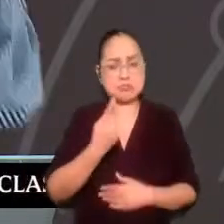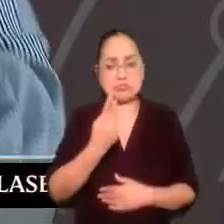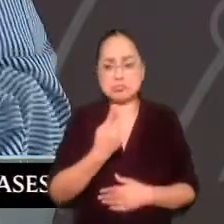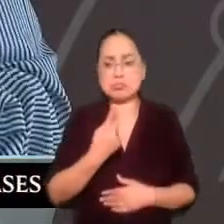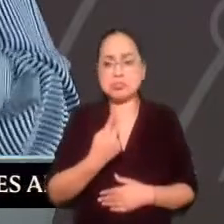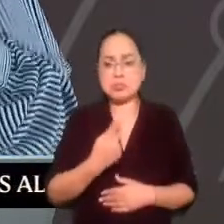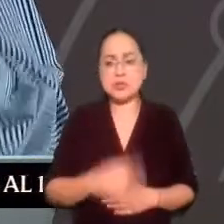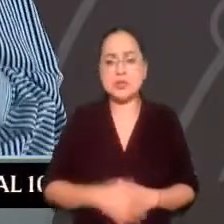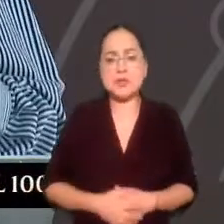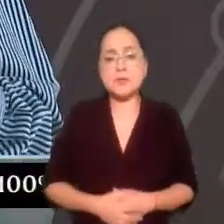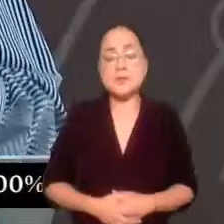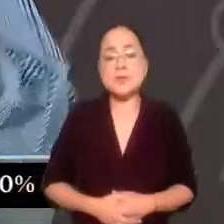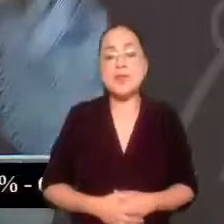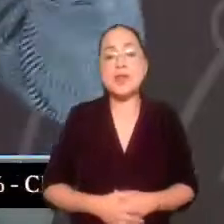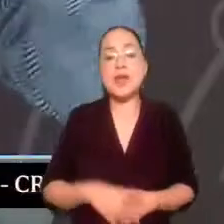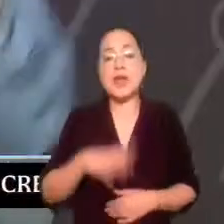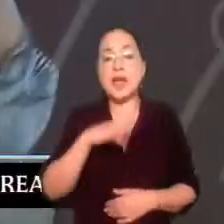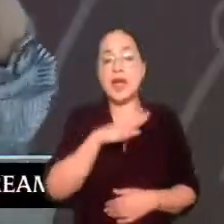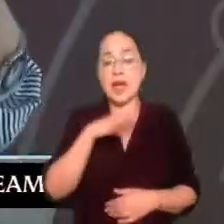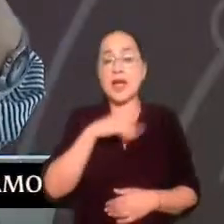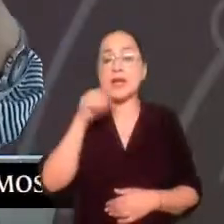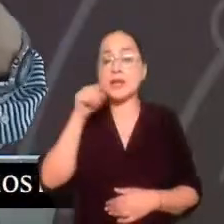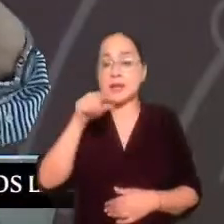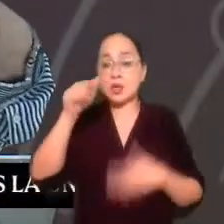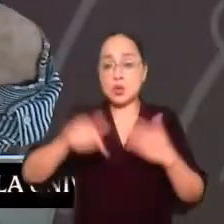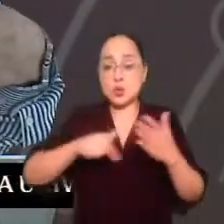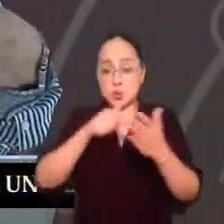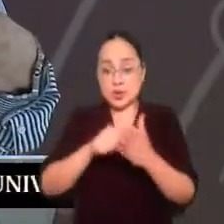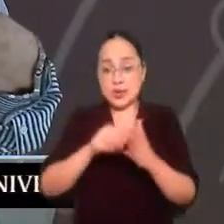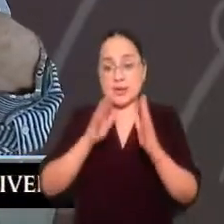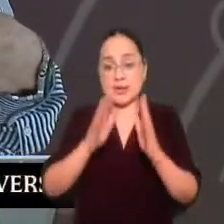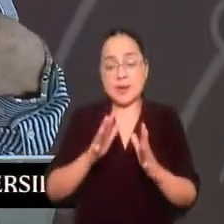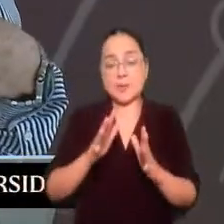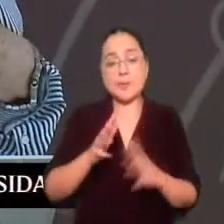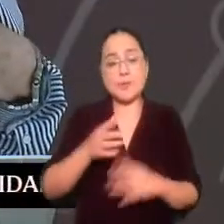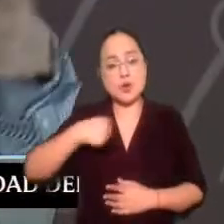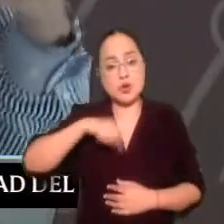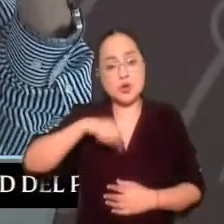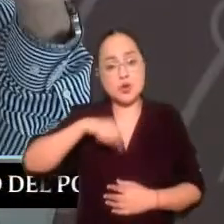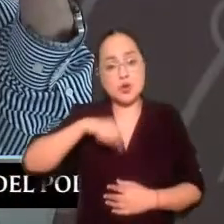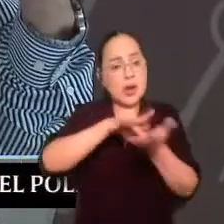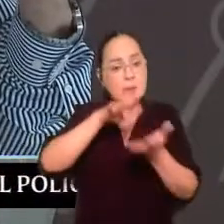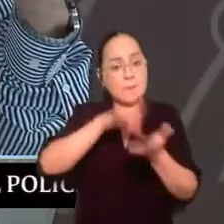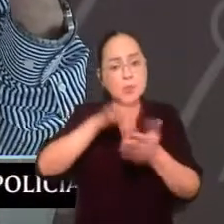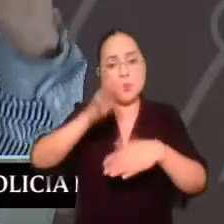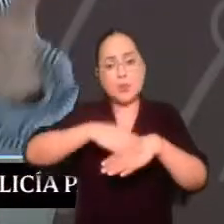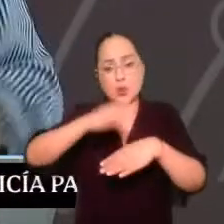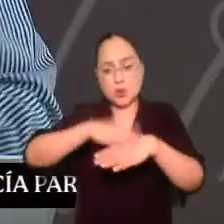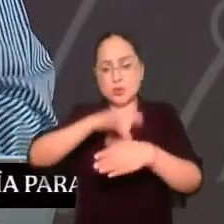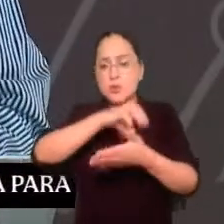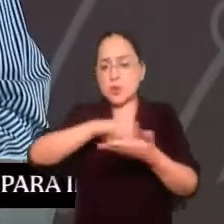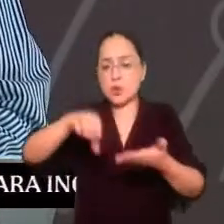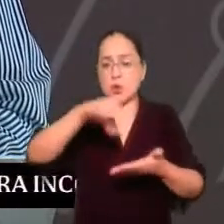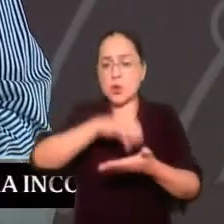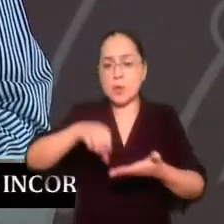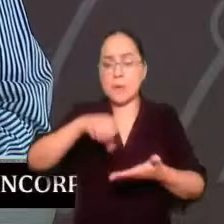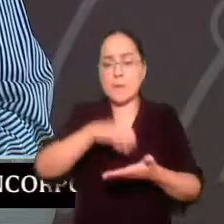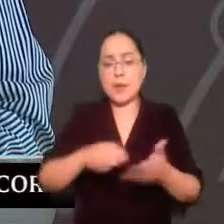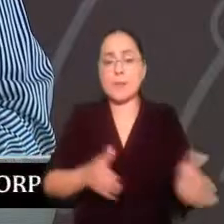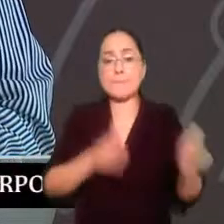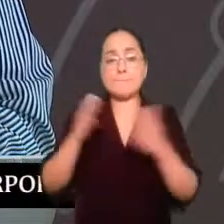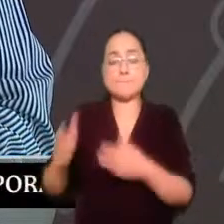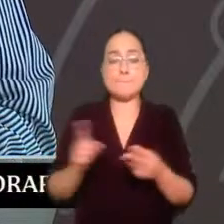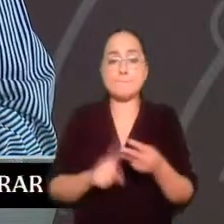Ya tenemos ahí un terreno. Nosotros le vamos a apoyar para comprarlo. Luego tenemos